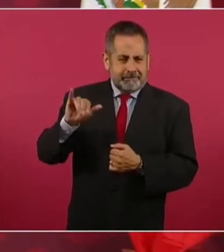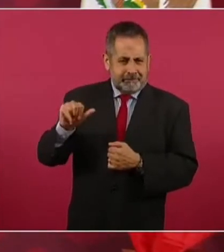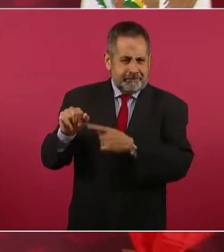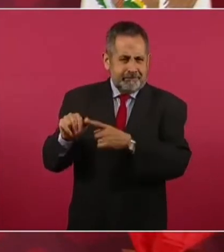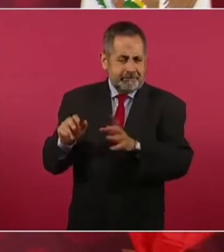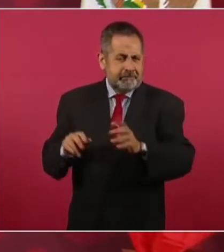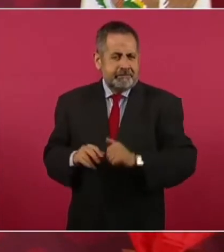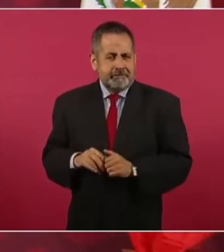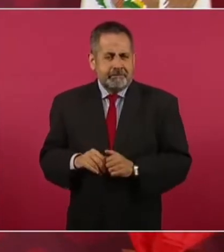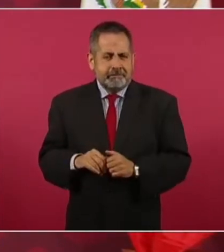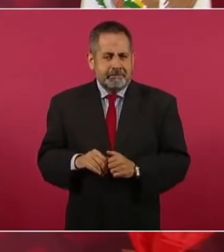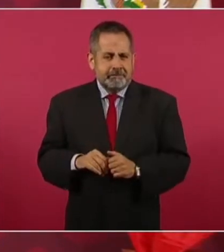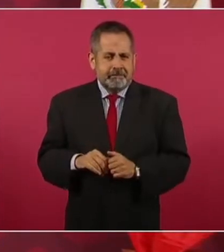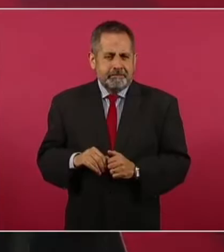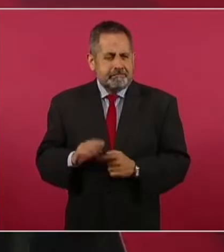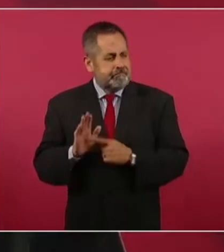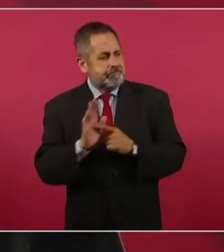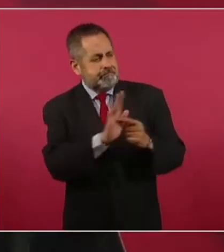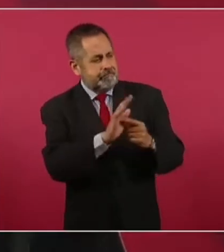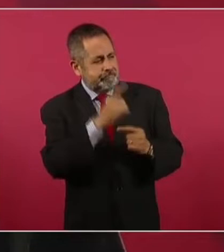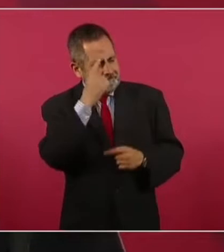para el archivo de vanidades.